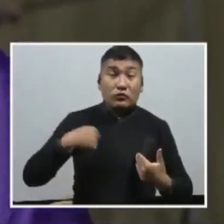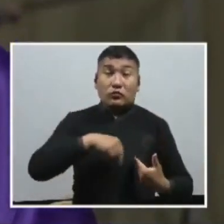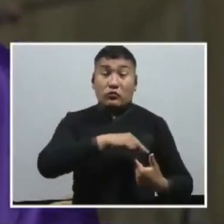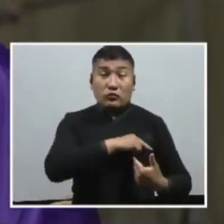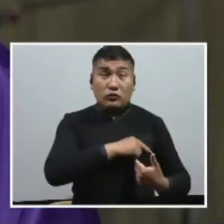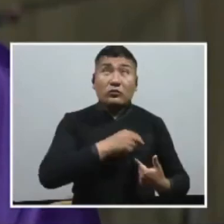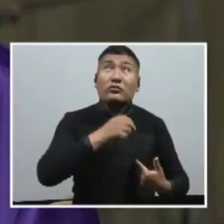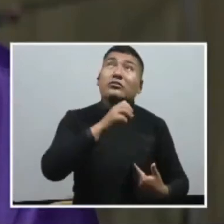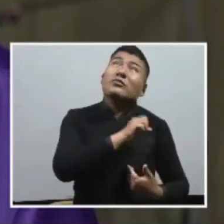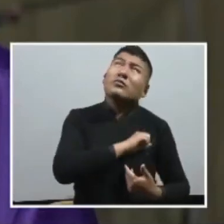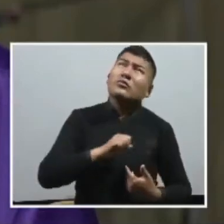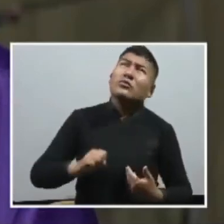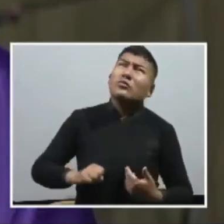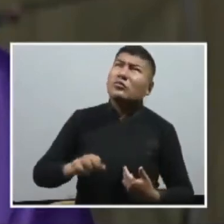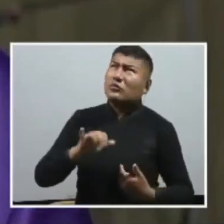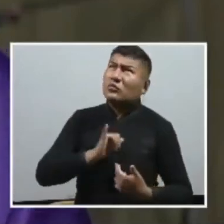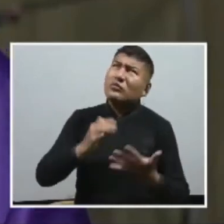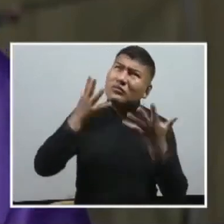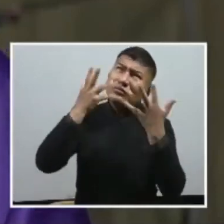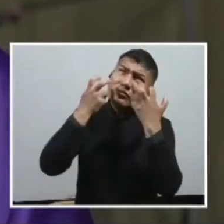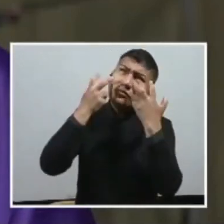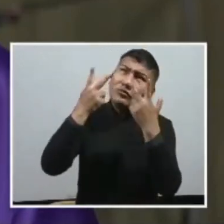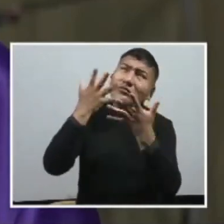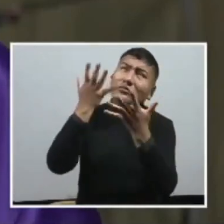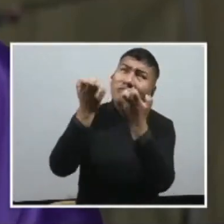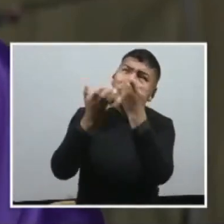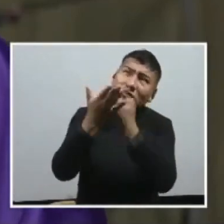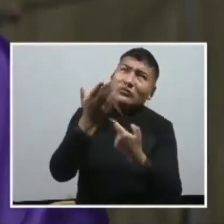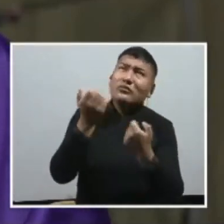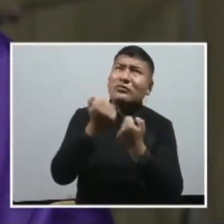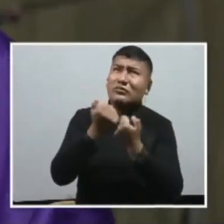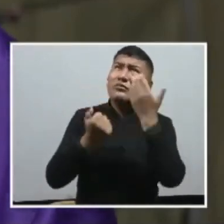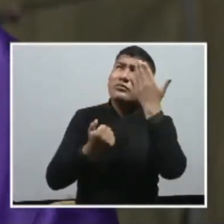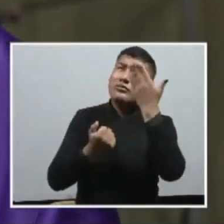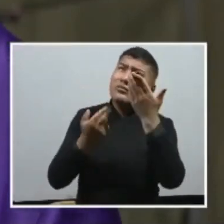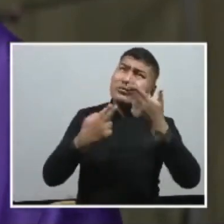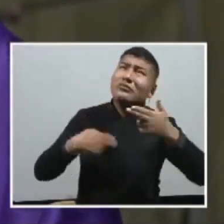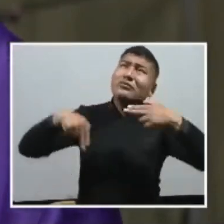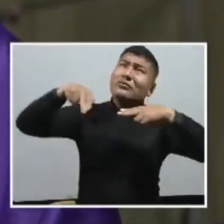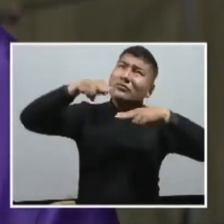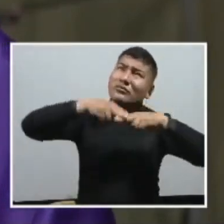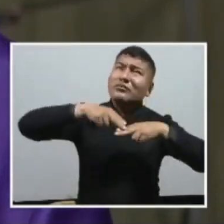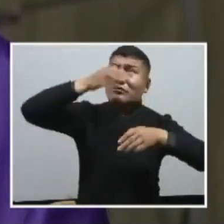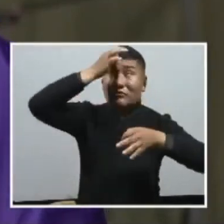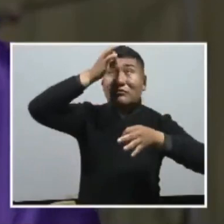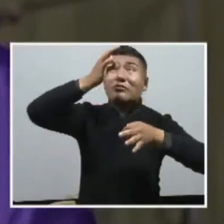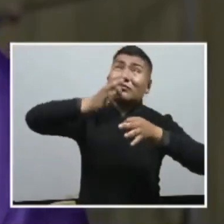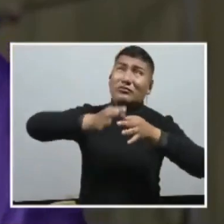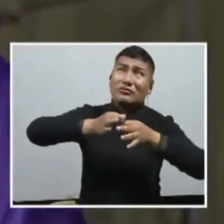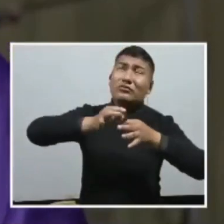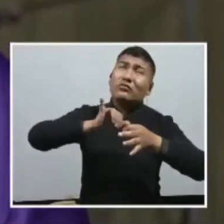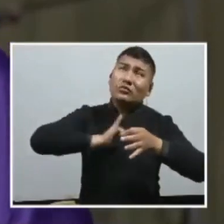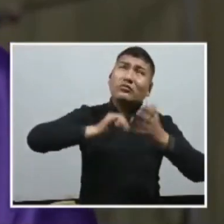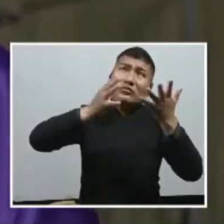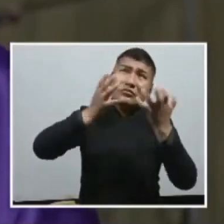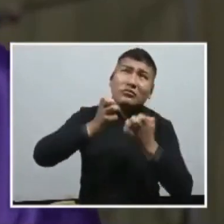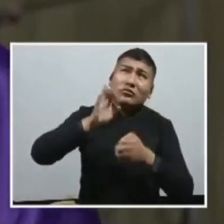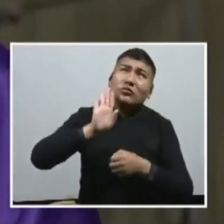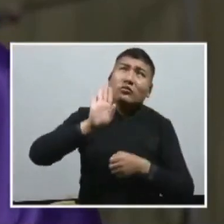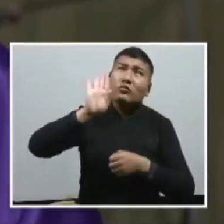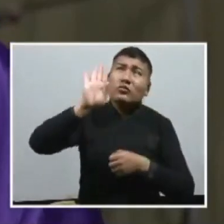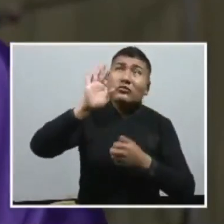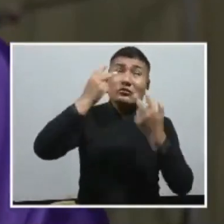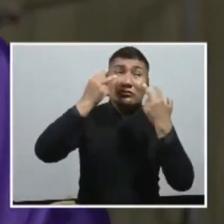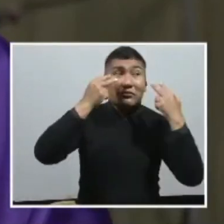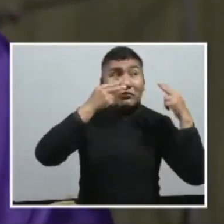decirle: Señor, quiero ver, quiero confiar más en Ti, auméntame la gracia de la fe, quiero ser de los Tuyos y ver a